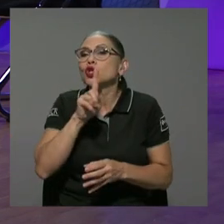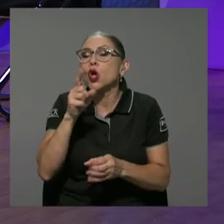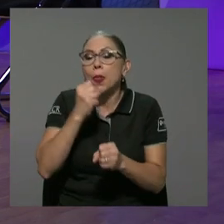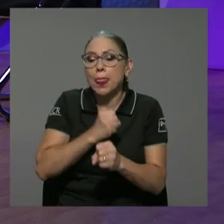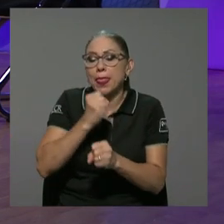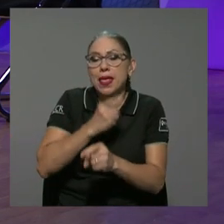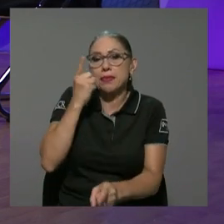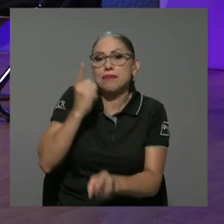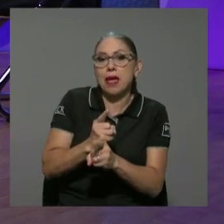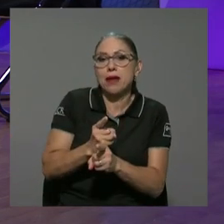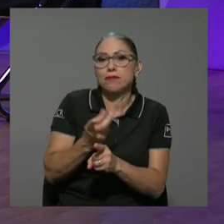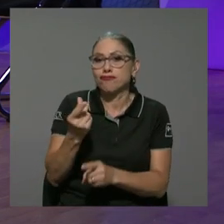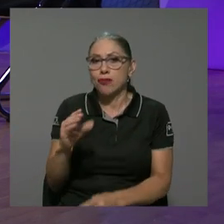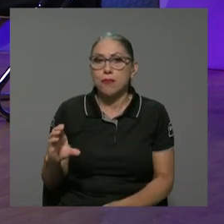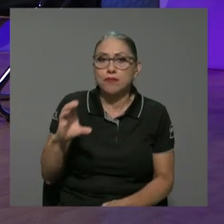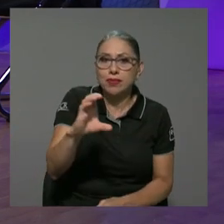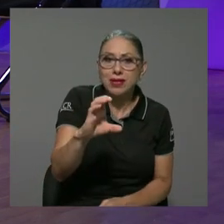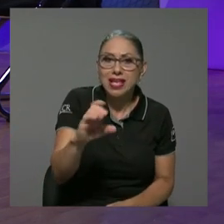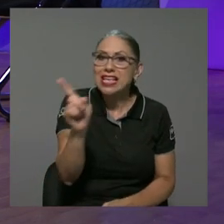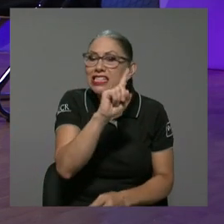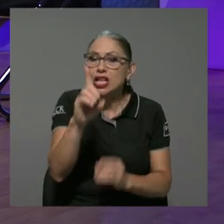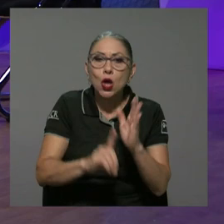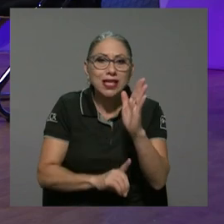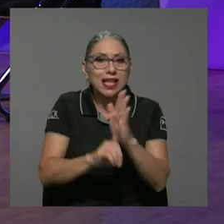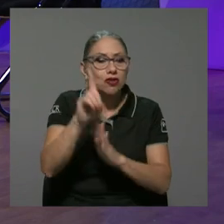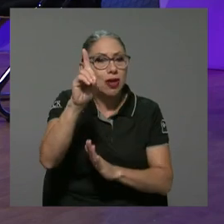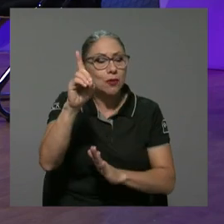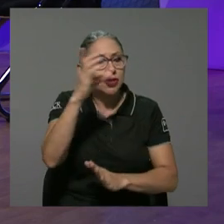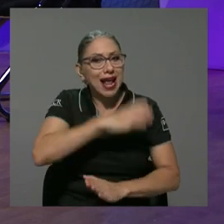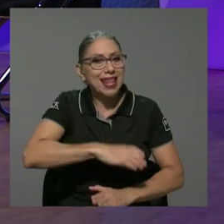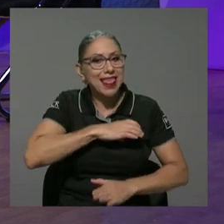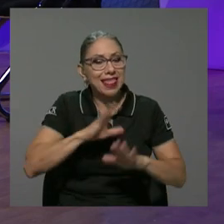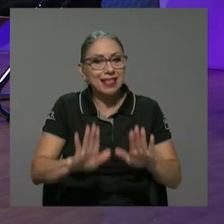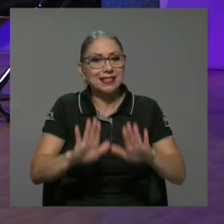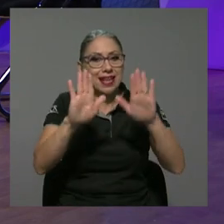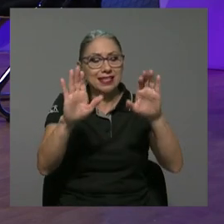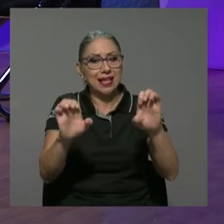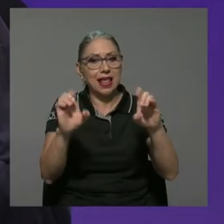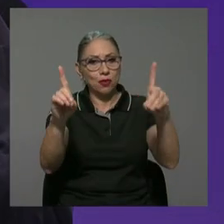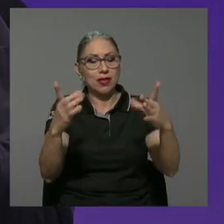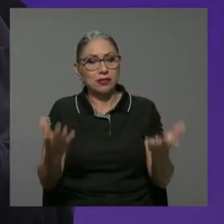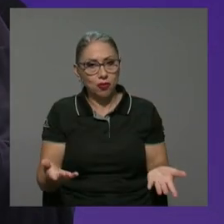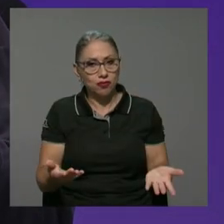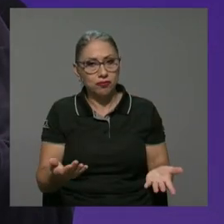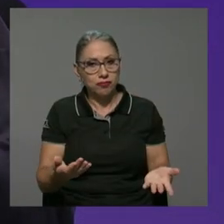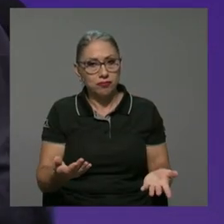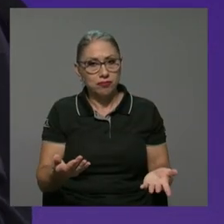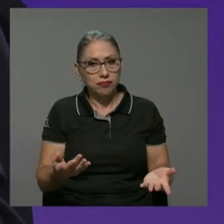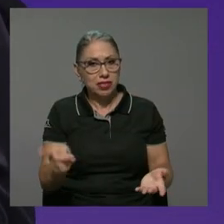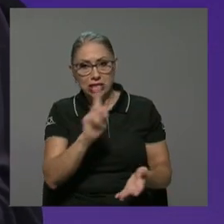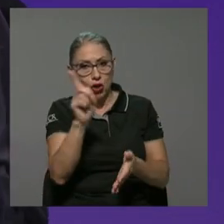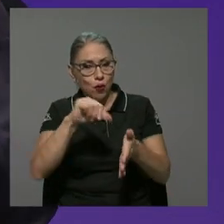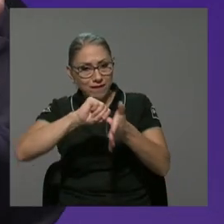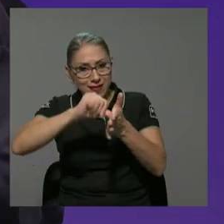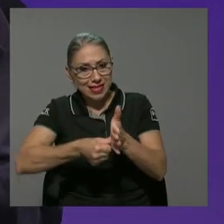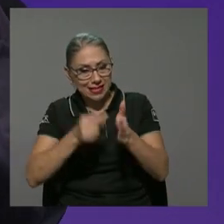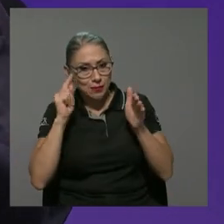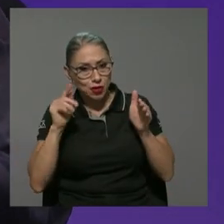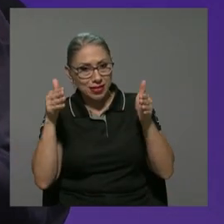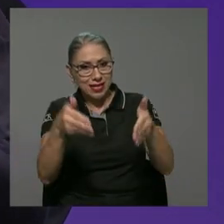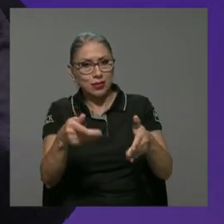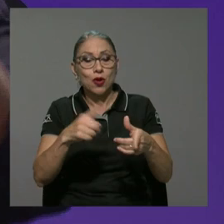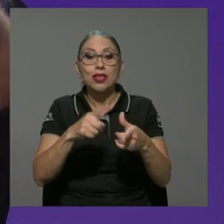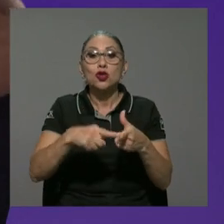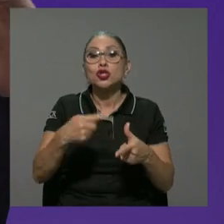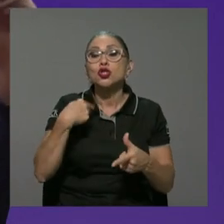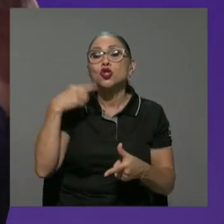enfatizamos en desarrollar calidad y excelencia en la educación, ¿verdad? Entonces, yo creo que puesta en la